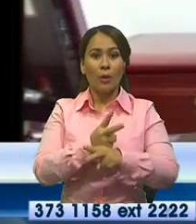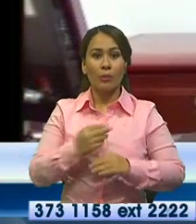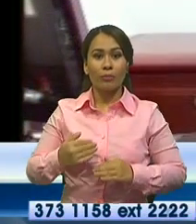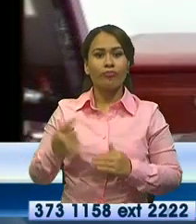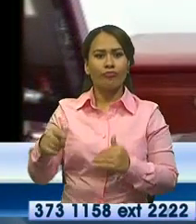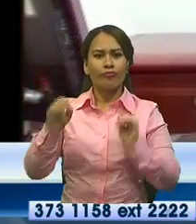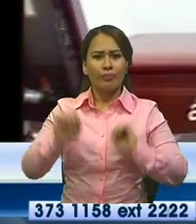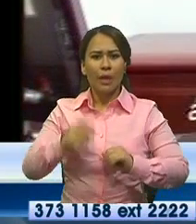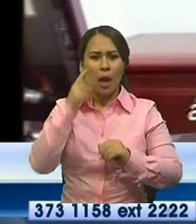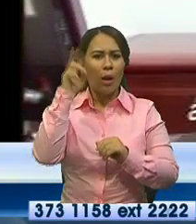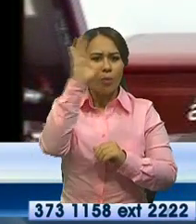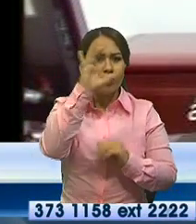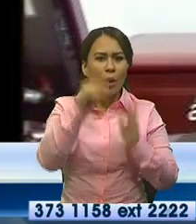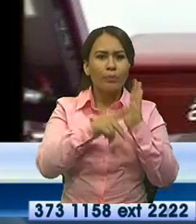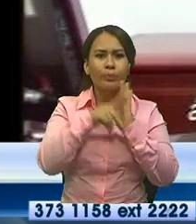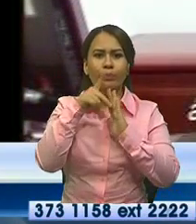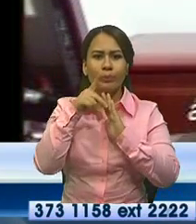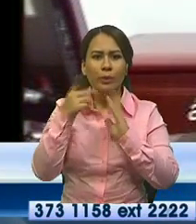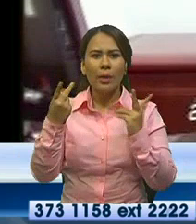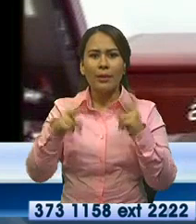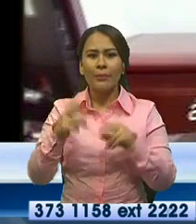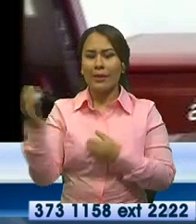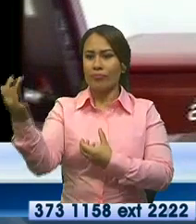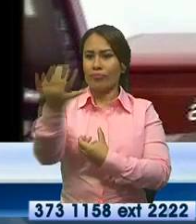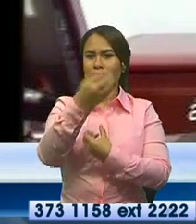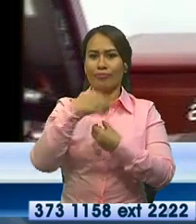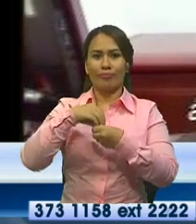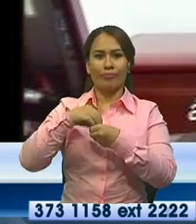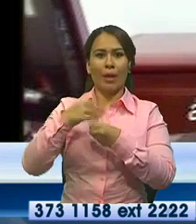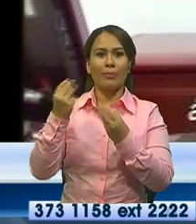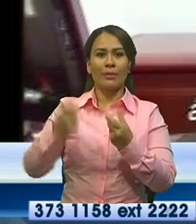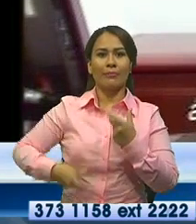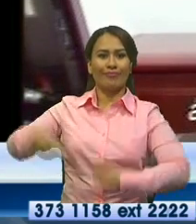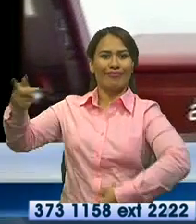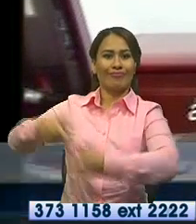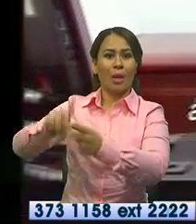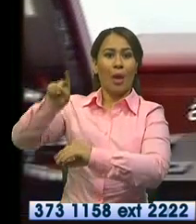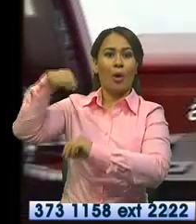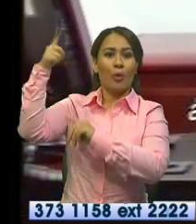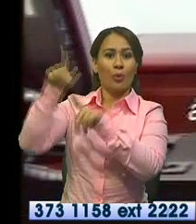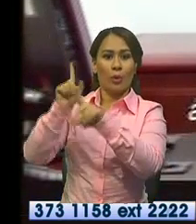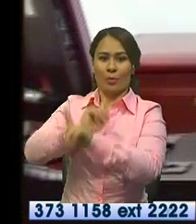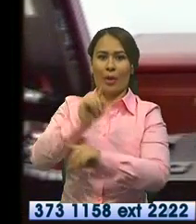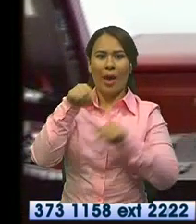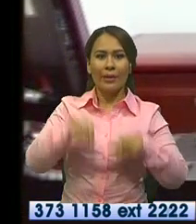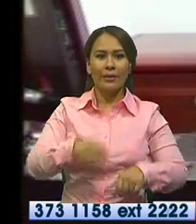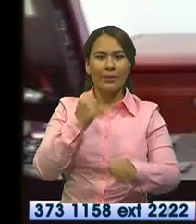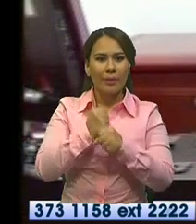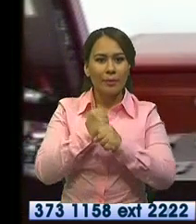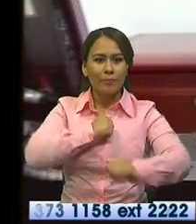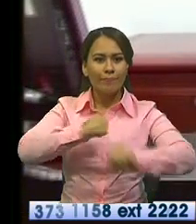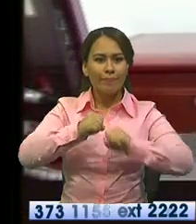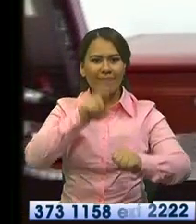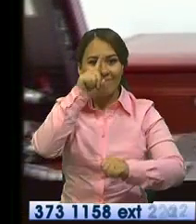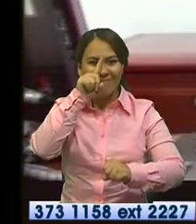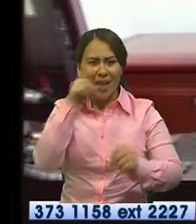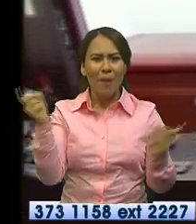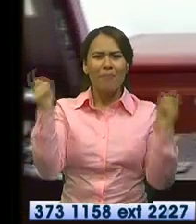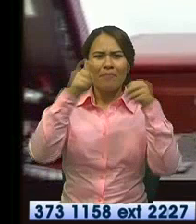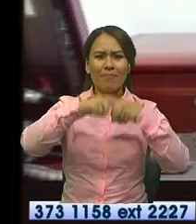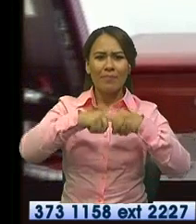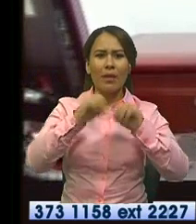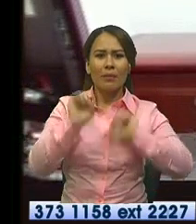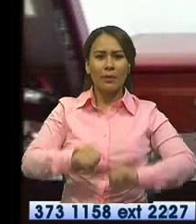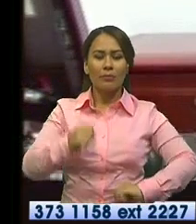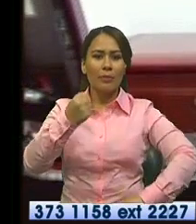la productividad, a atraer la inversión y el retorno de capitales, a generar empleo y, sobre todo, juntos, con la corresponsabilidad del